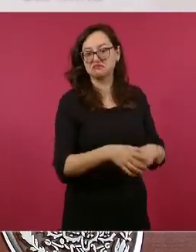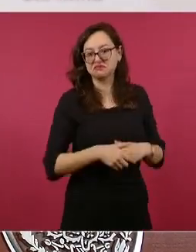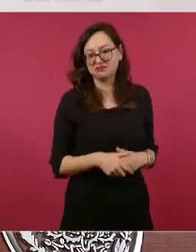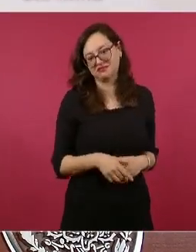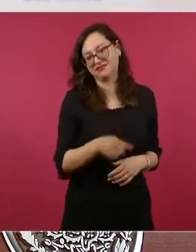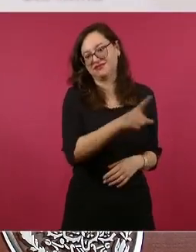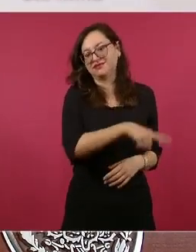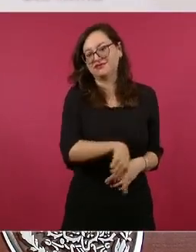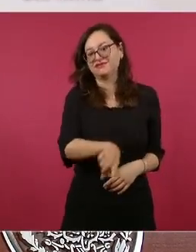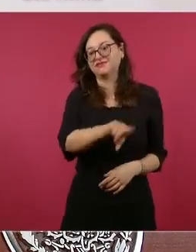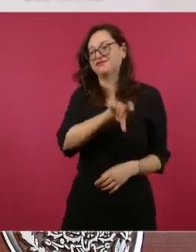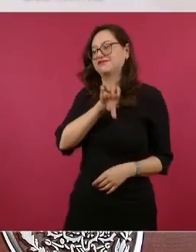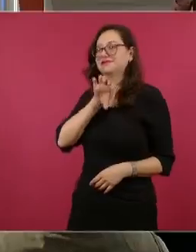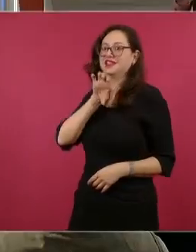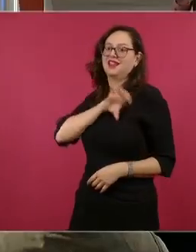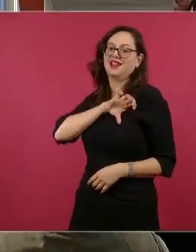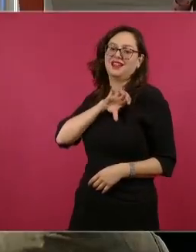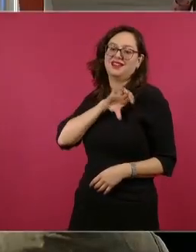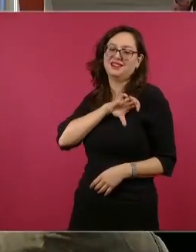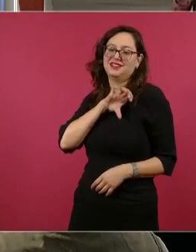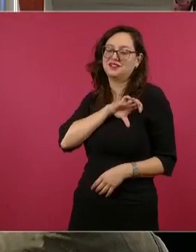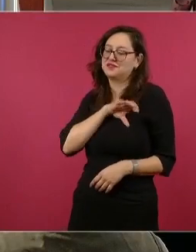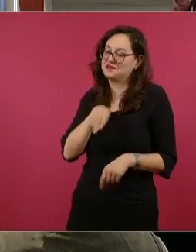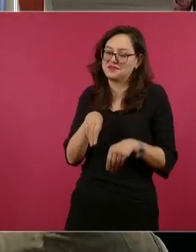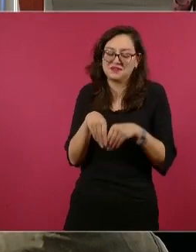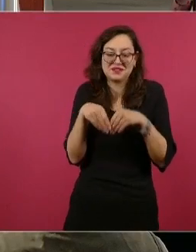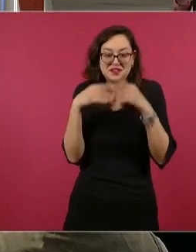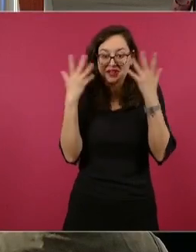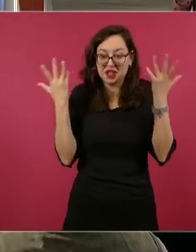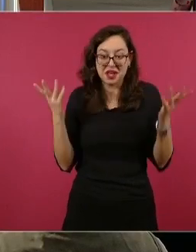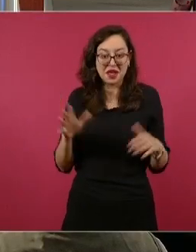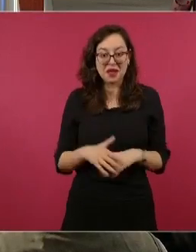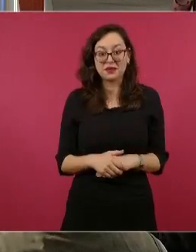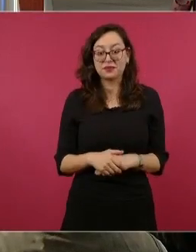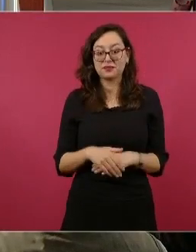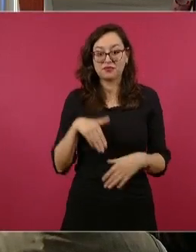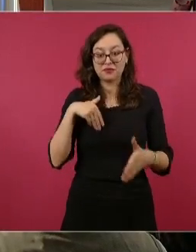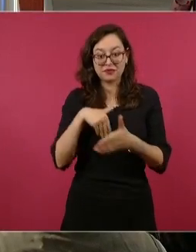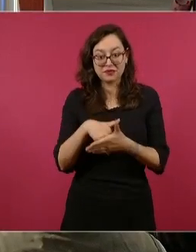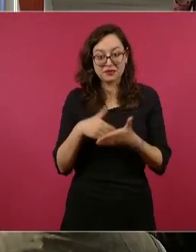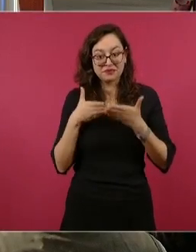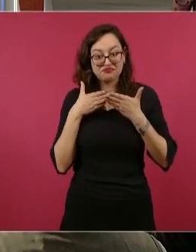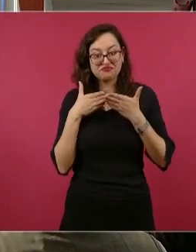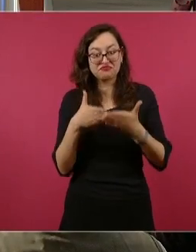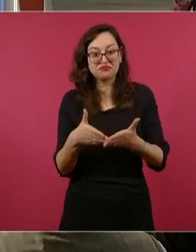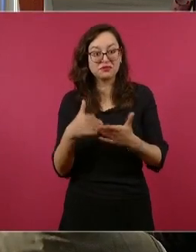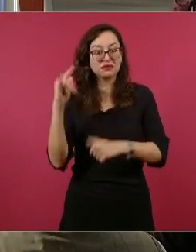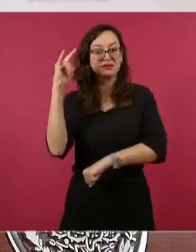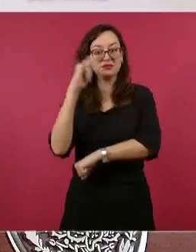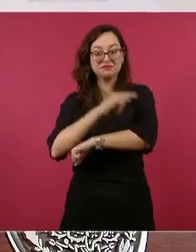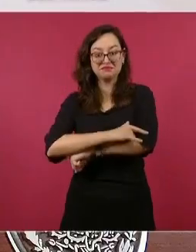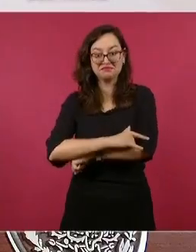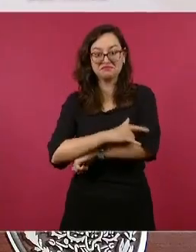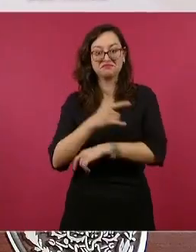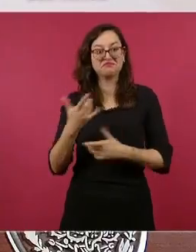bienes del pueblo? Sí, puertos, aeropuertos, las tierras ejidales,